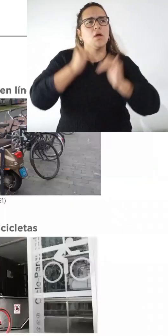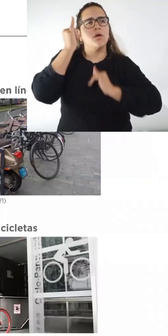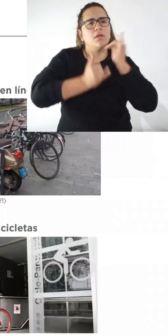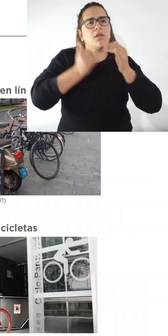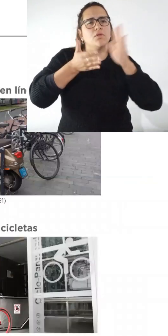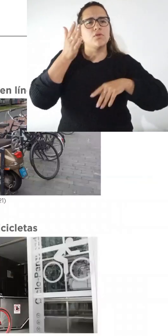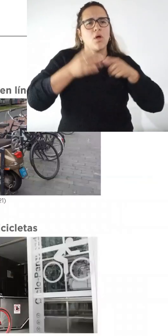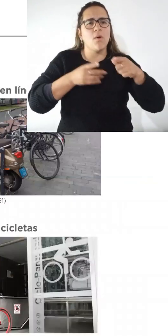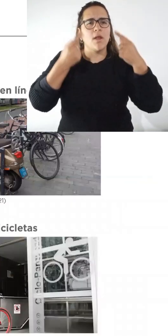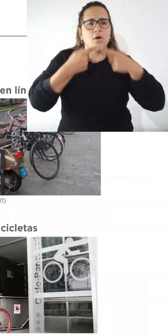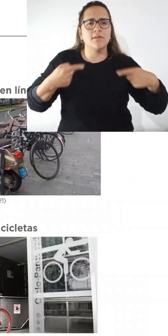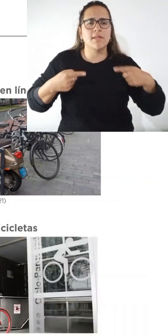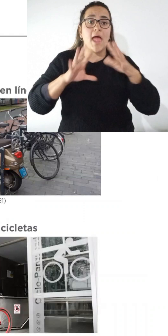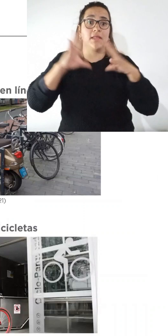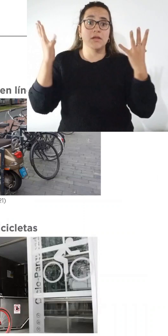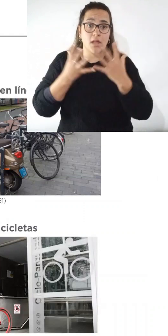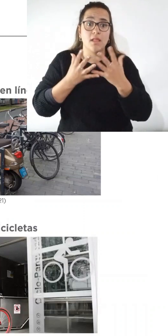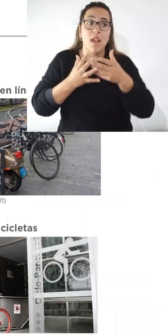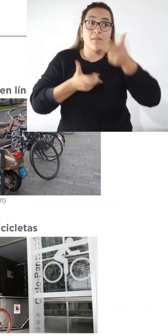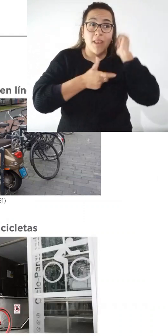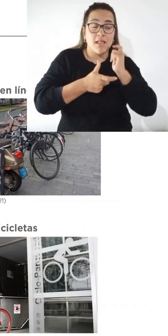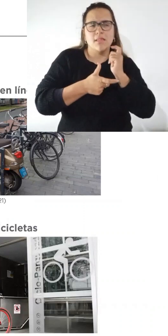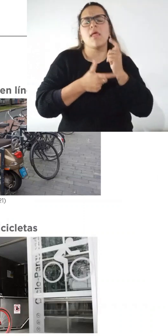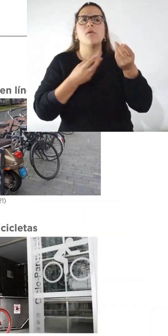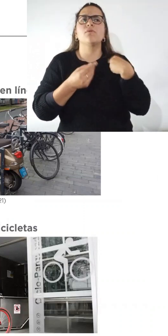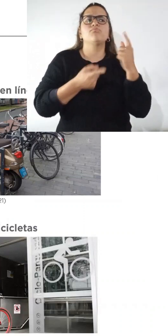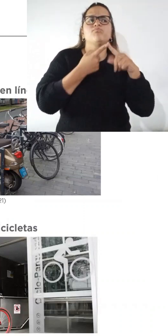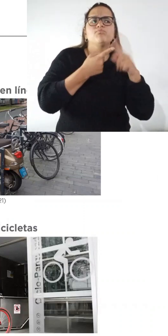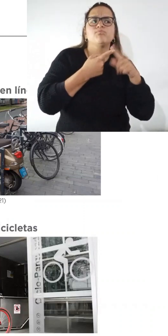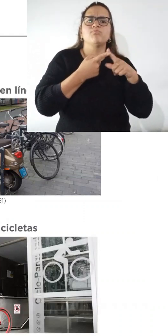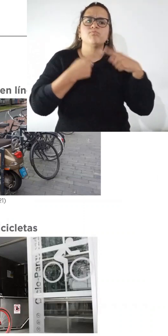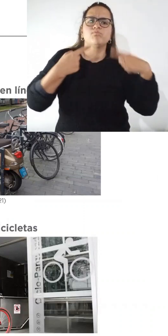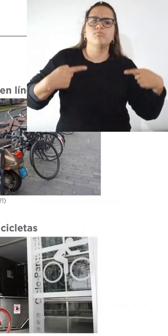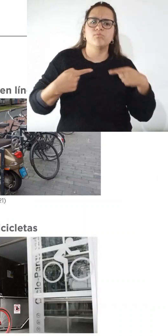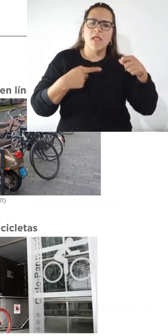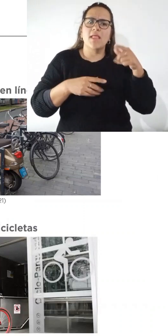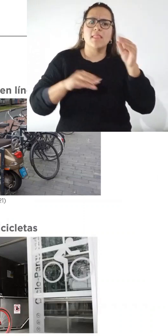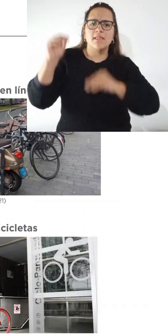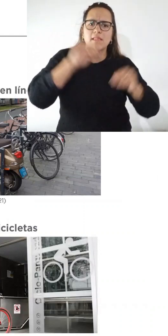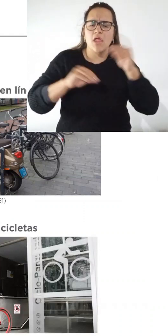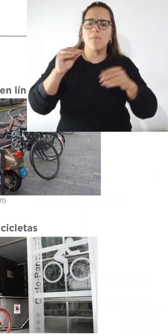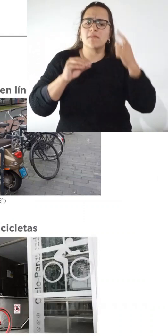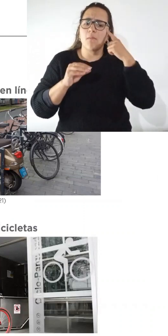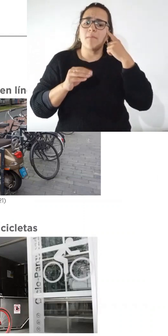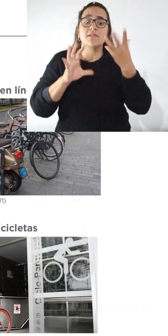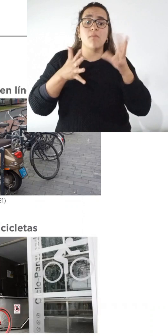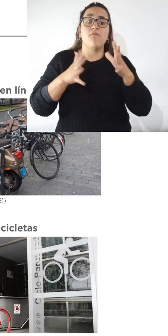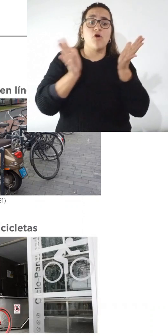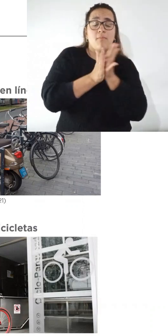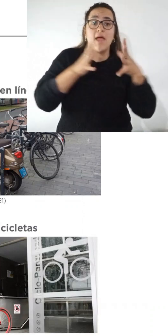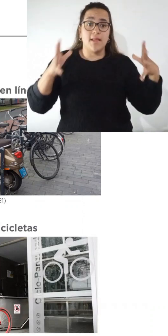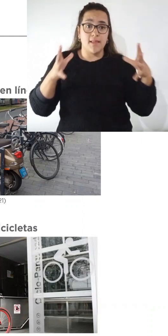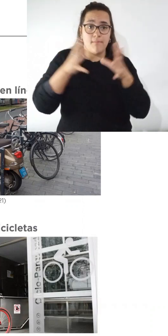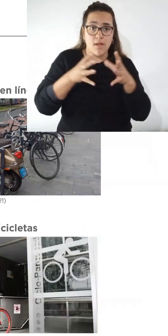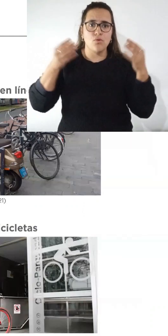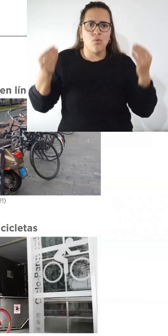Cuando les conté sobre la revisión de experiencias internacionales, entonces hicimos una revisión de referencias de diseño, las cuales